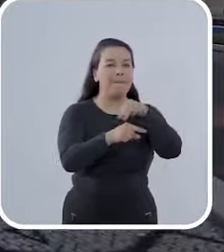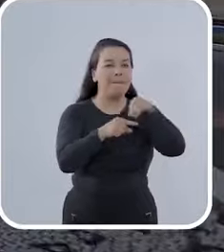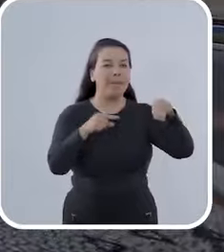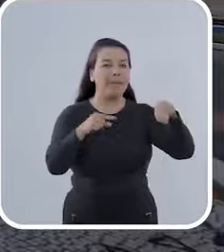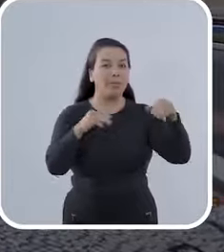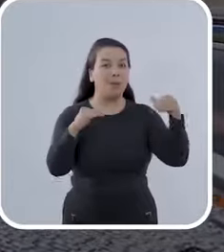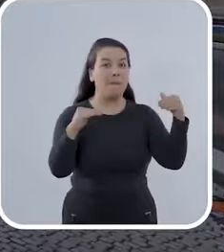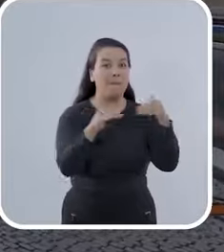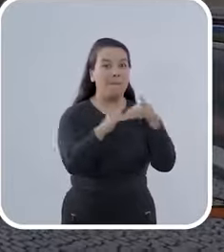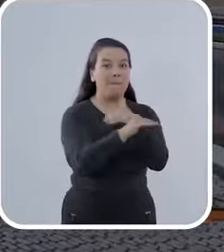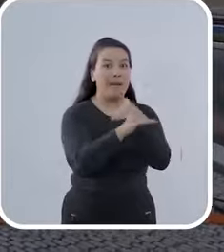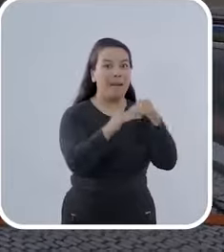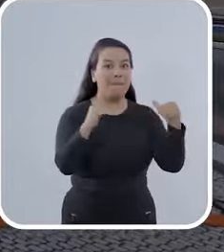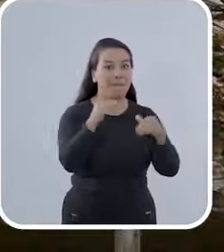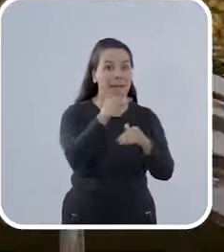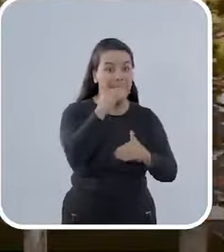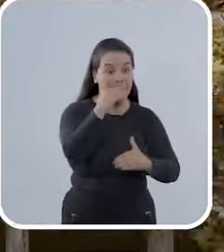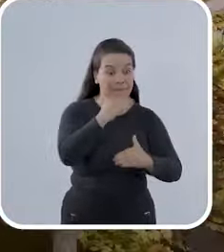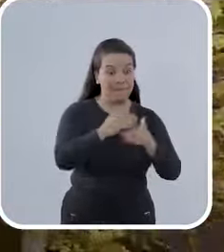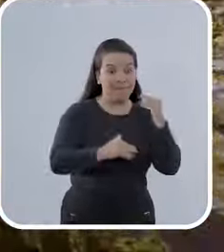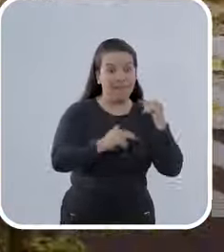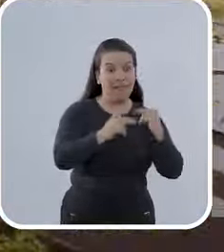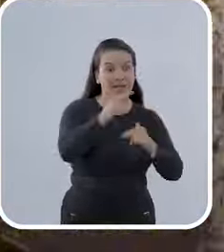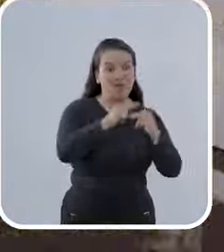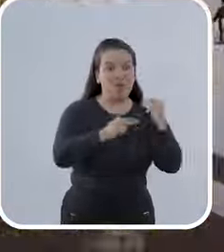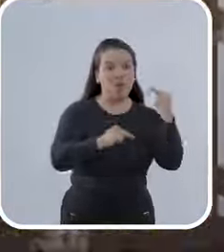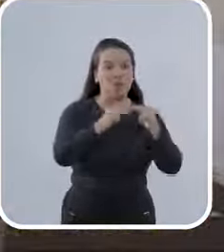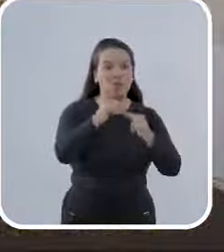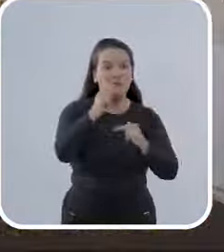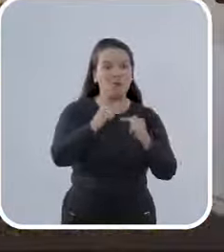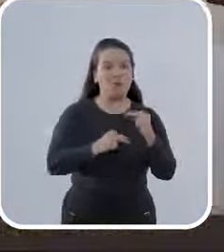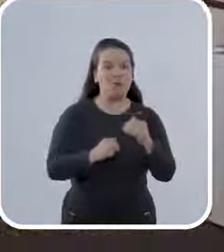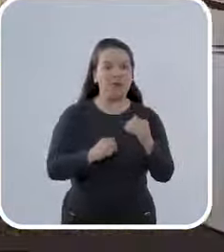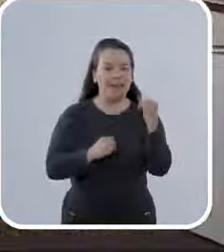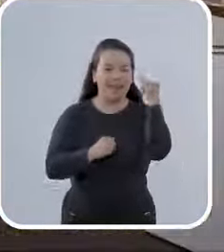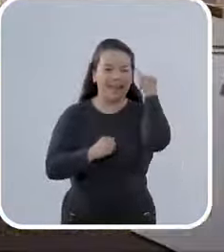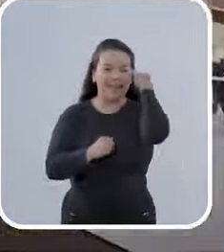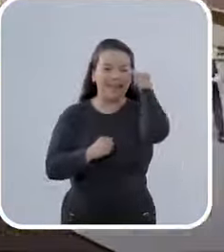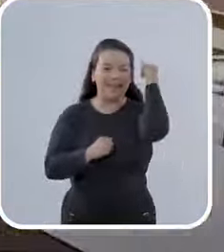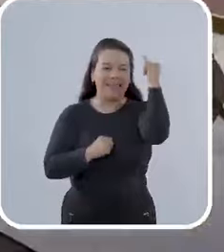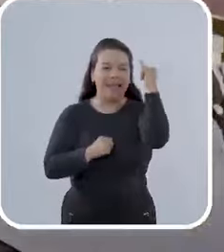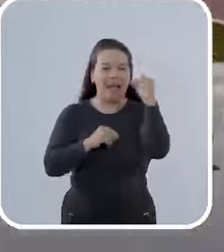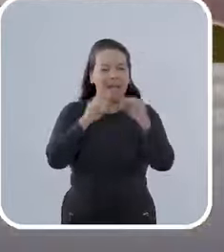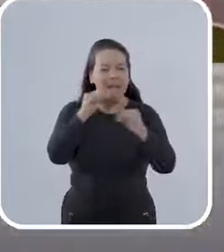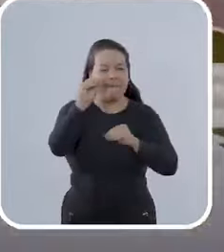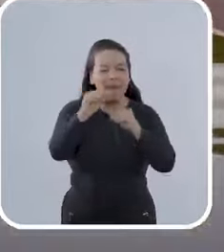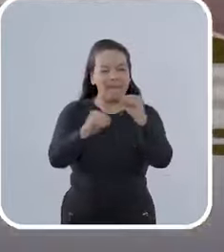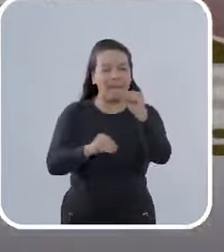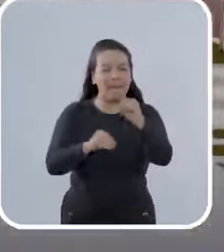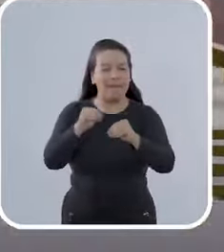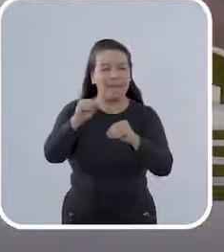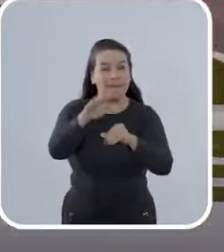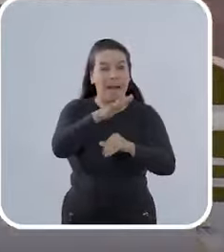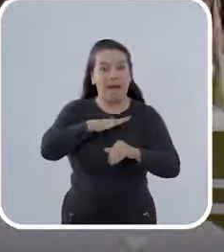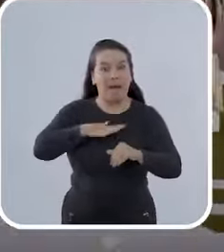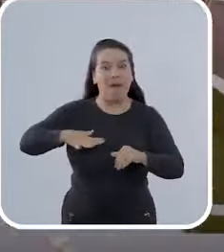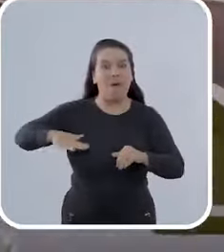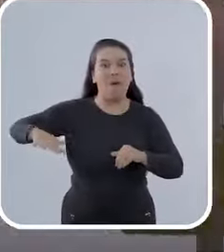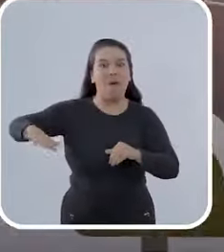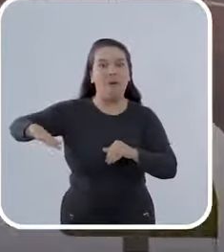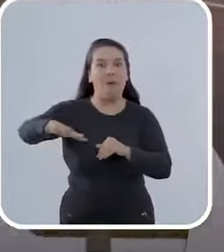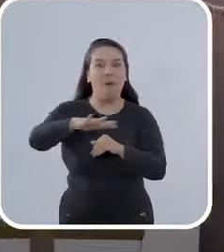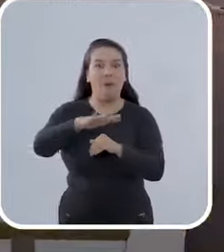artística tal cual como yo lo propuse en un video del año pasado, donde mencioné que el metro debería construir espacios públicos y también